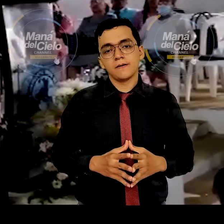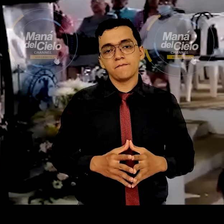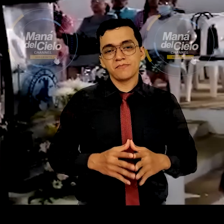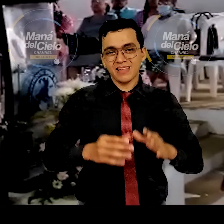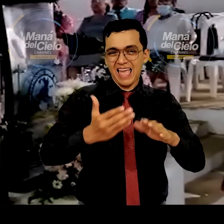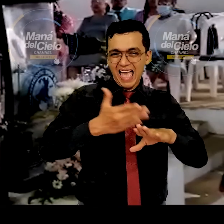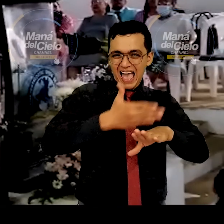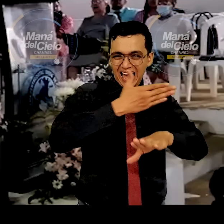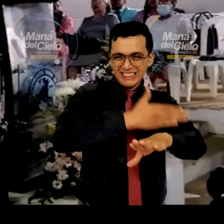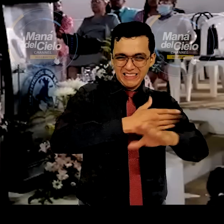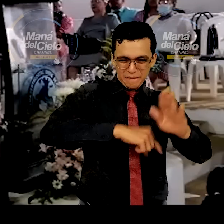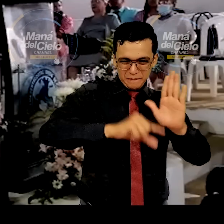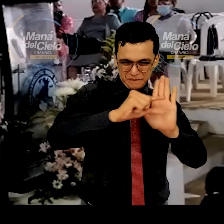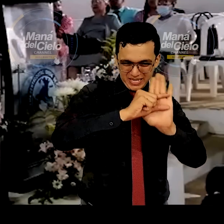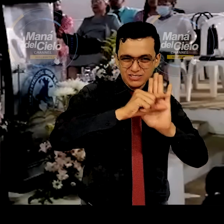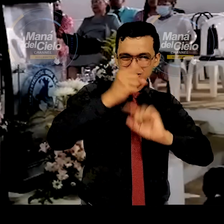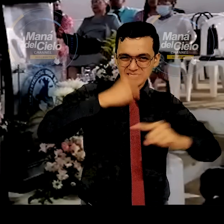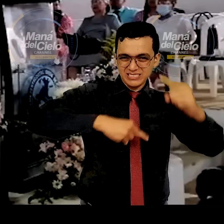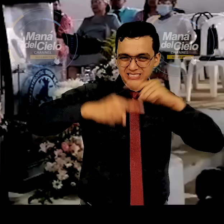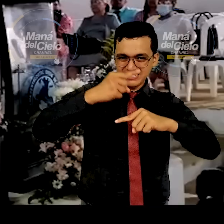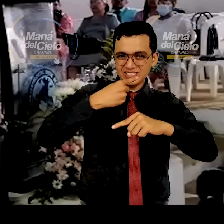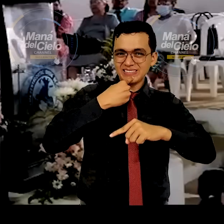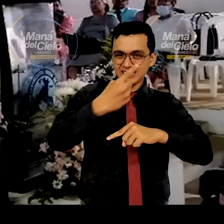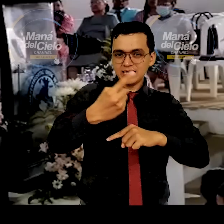No se turbe vuestro corazón.